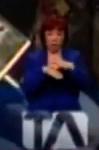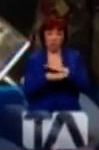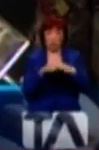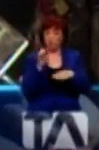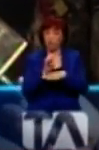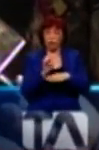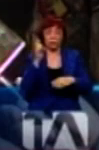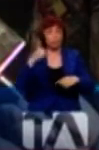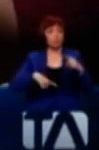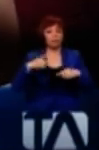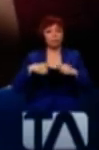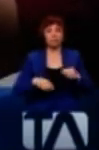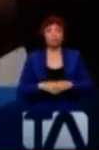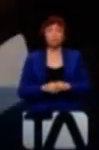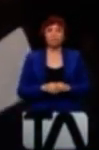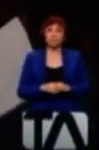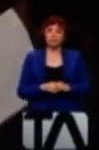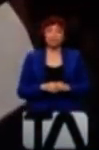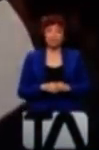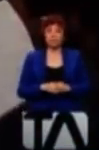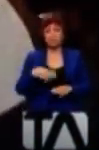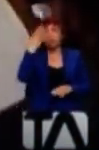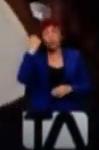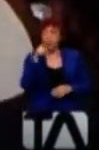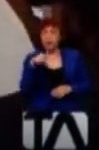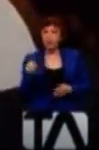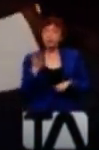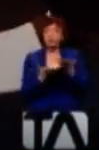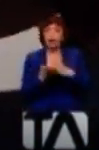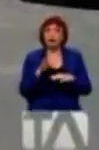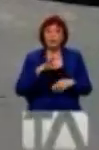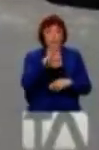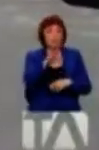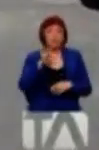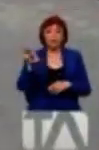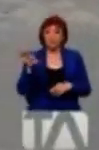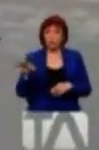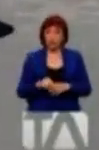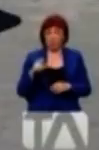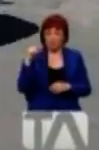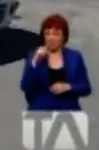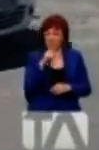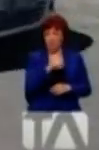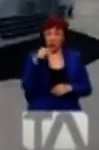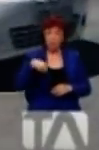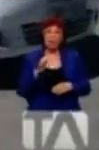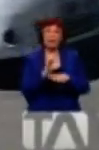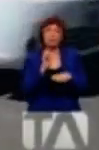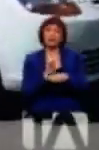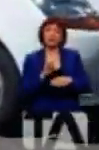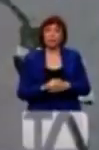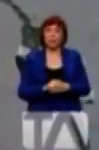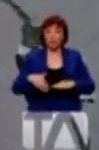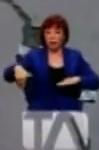de productos pecuarios. Eso porque a través de ellos se puede vehiculizar el virus. Es por ello que los controles se intensifican en toda